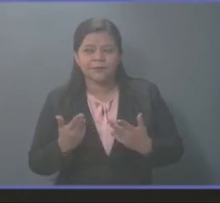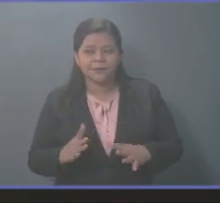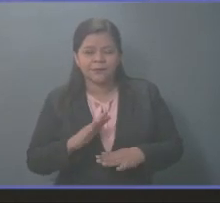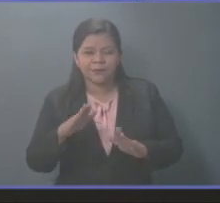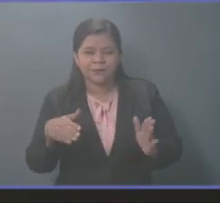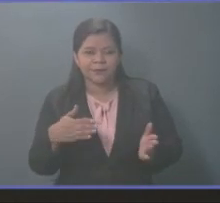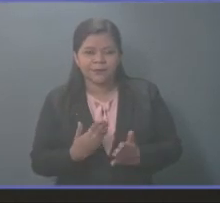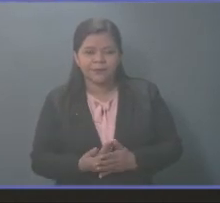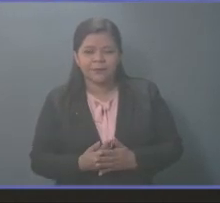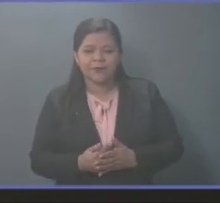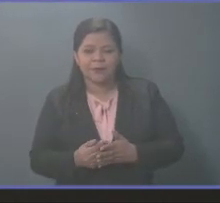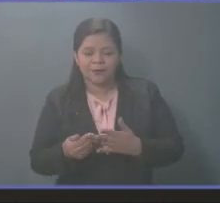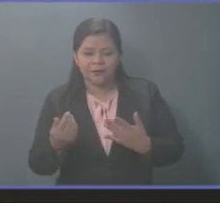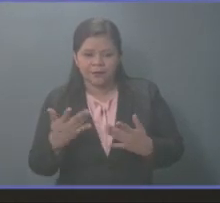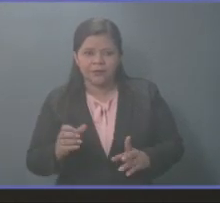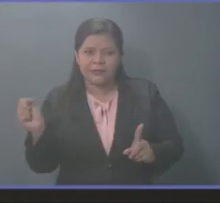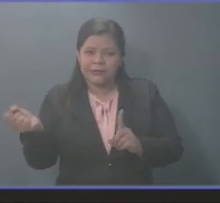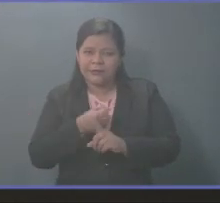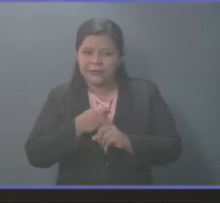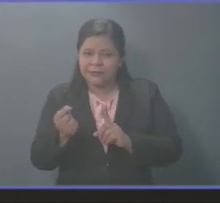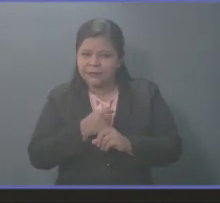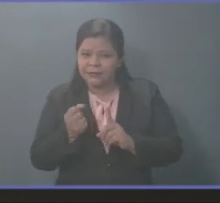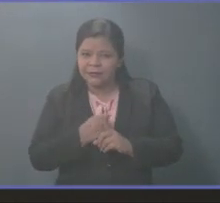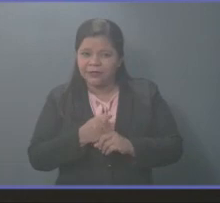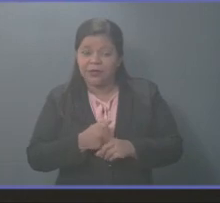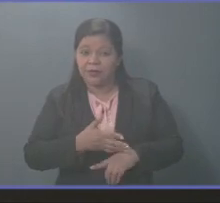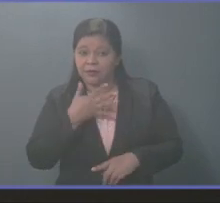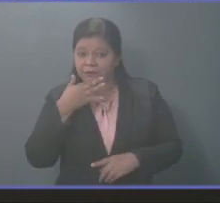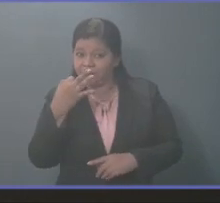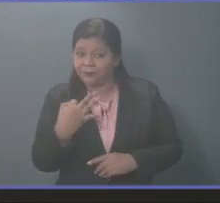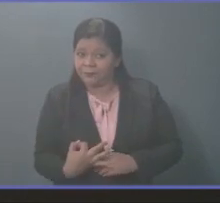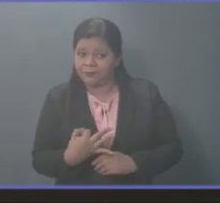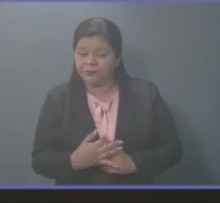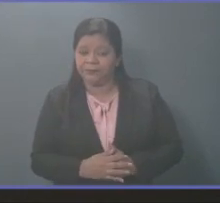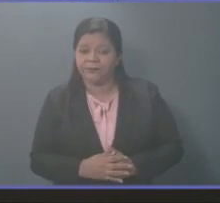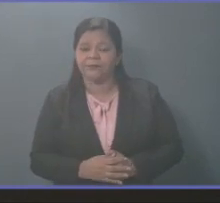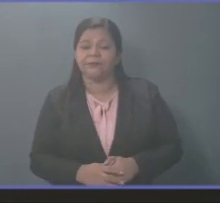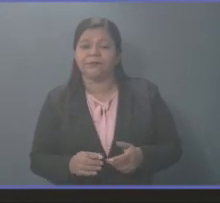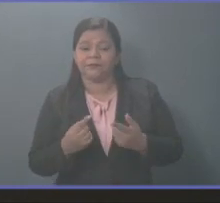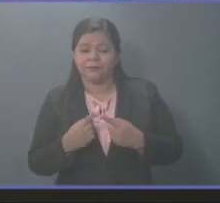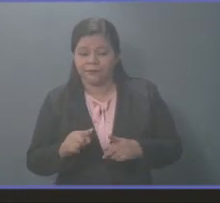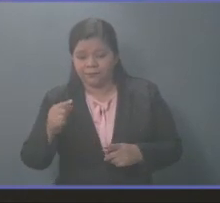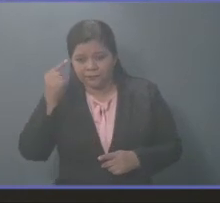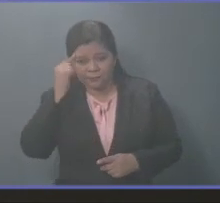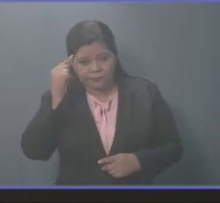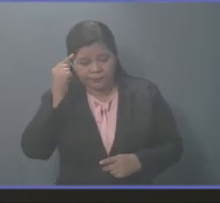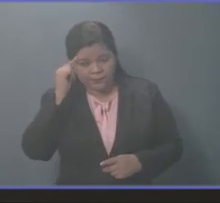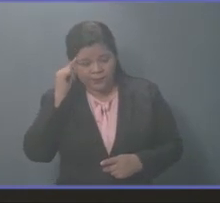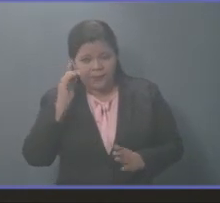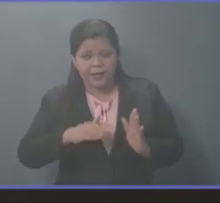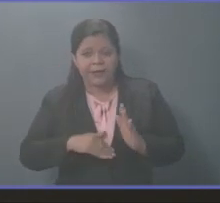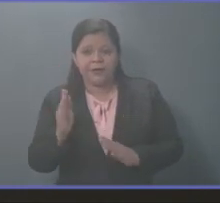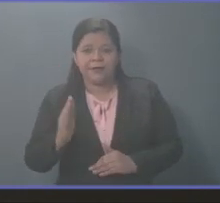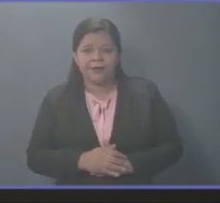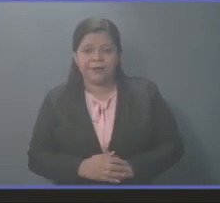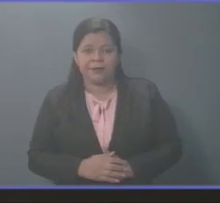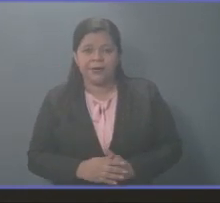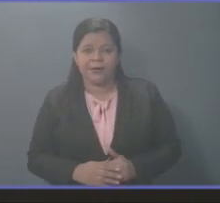la flagelación y la tortura, esa verdad pierde fundamento.